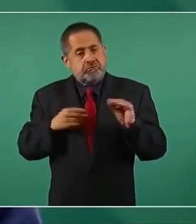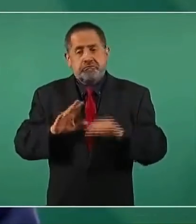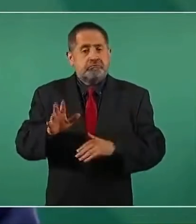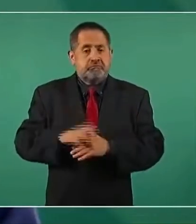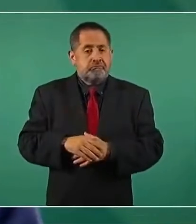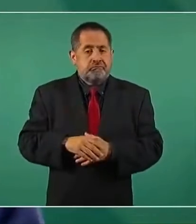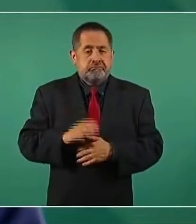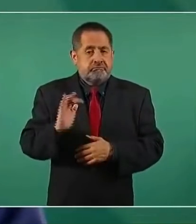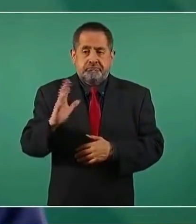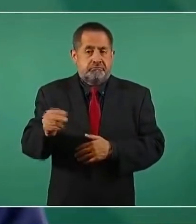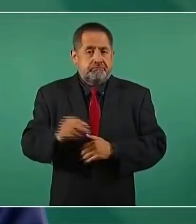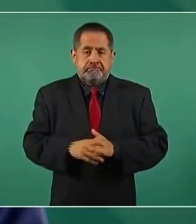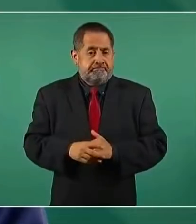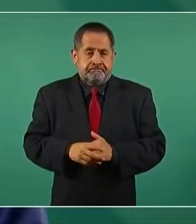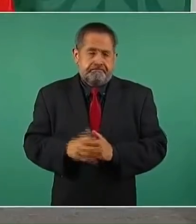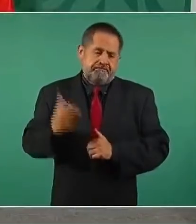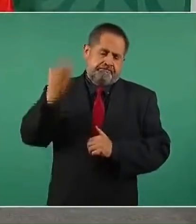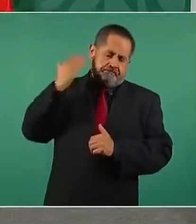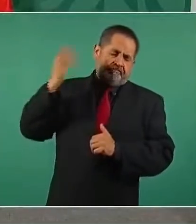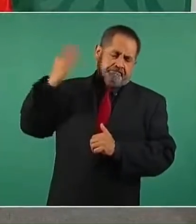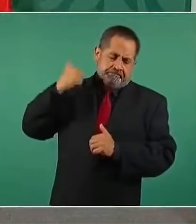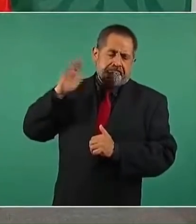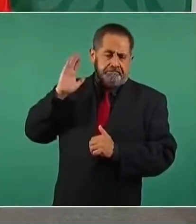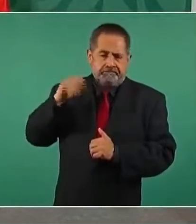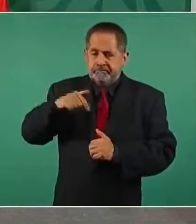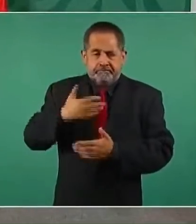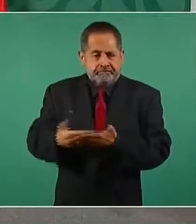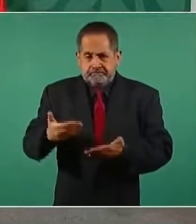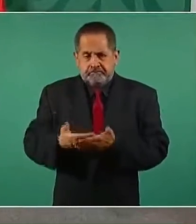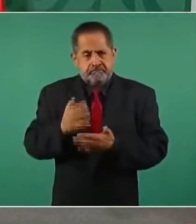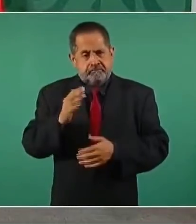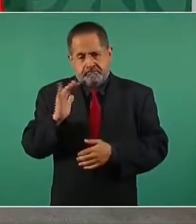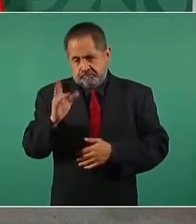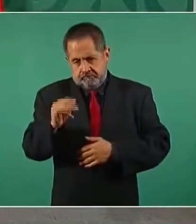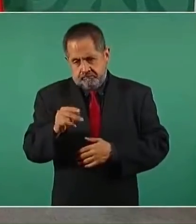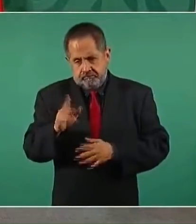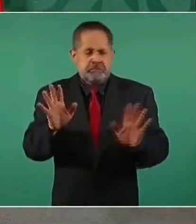no es el tiempo de antes, pero falta,